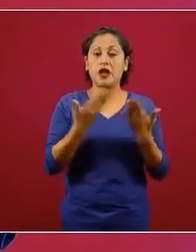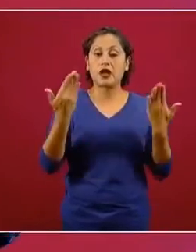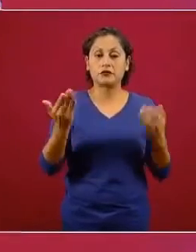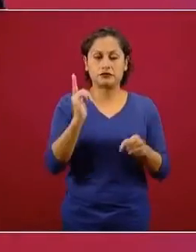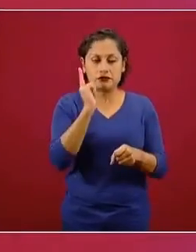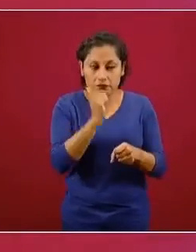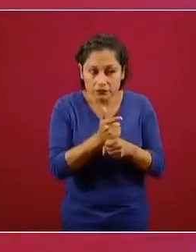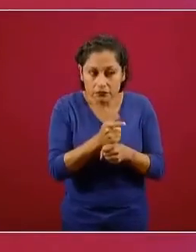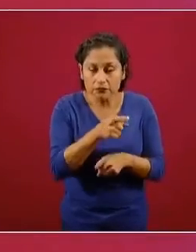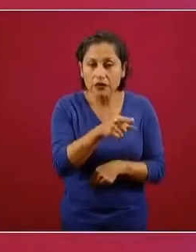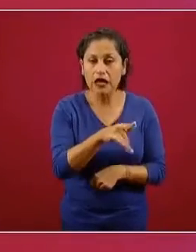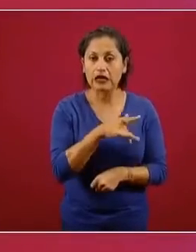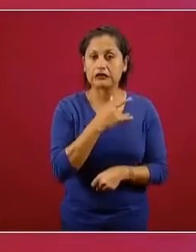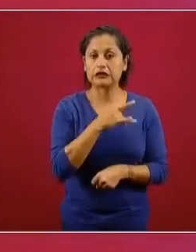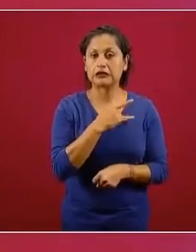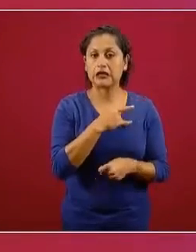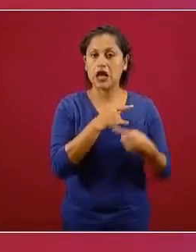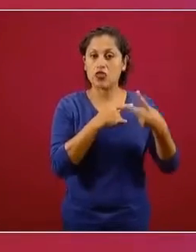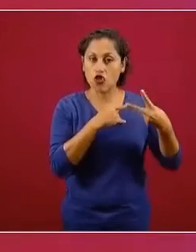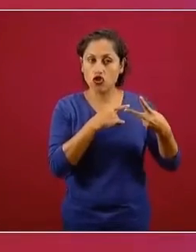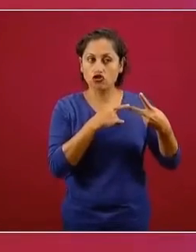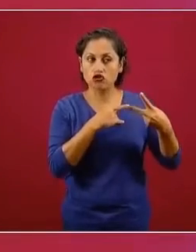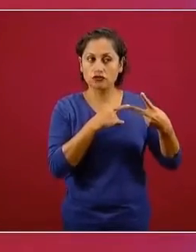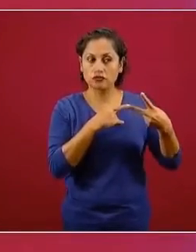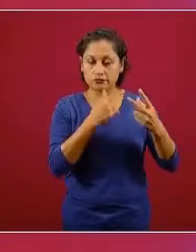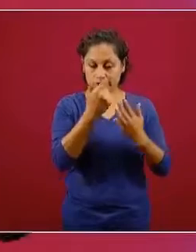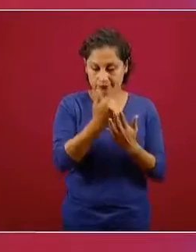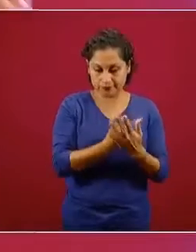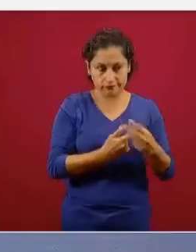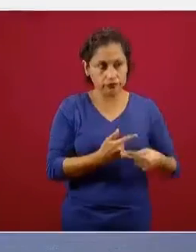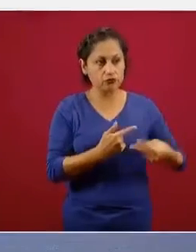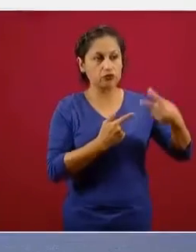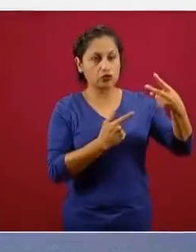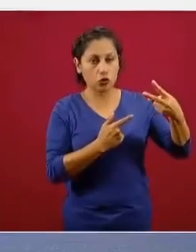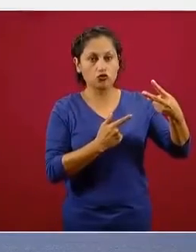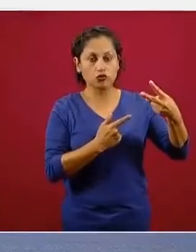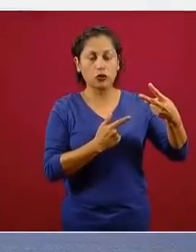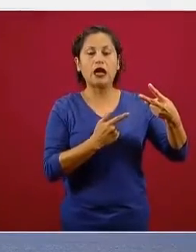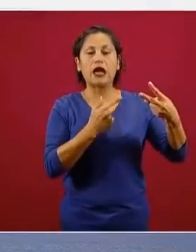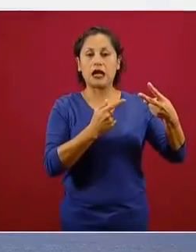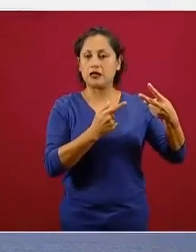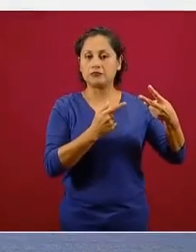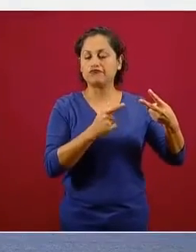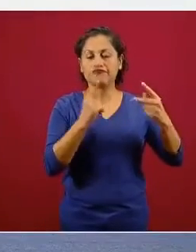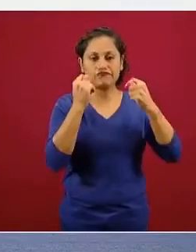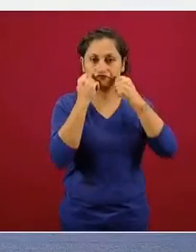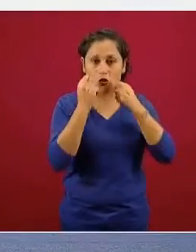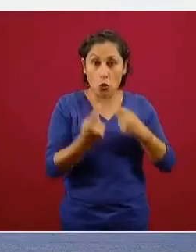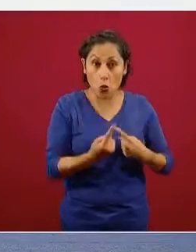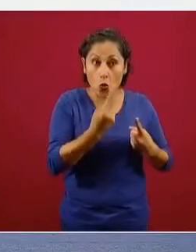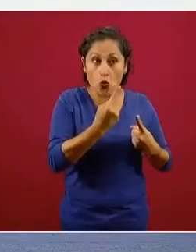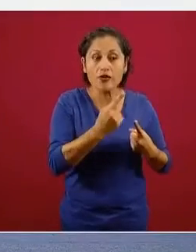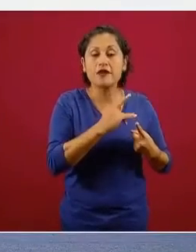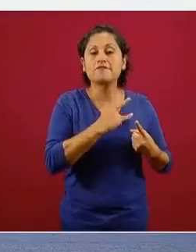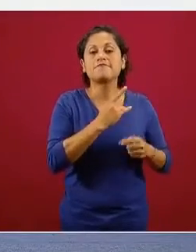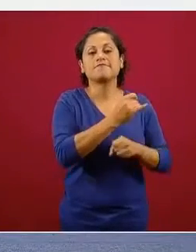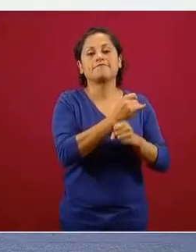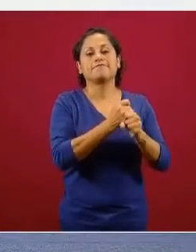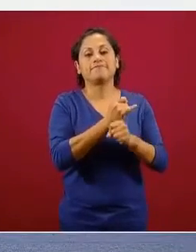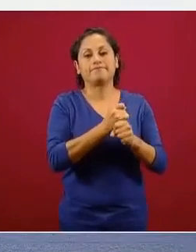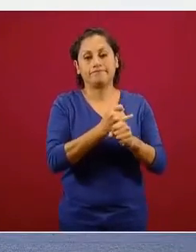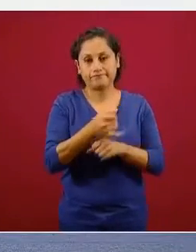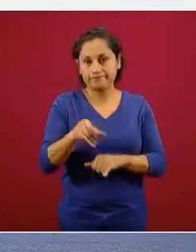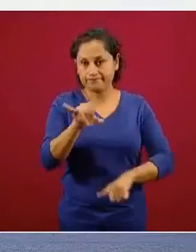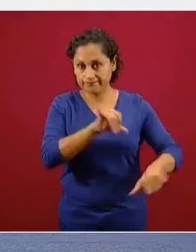accesorias, sino basta con tener una. Entonces la definición es fiebre, tos, dolor de garganta, dolor de cabeza, y solo